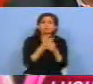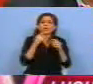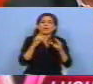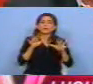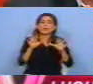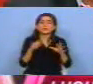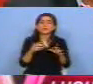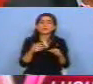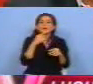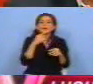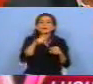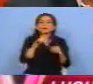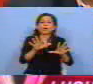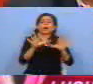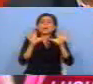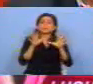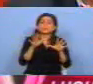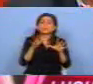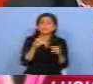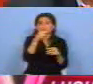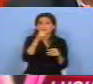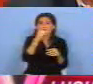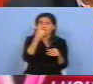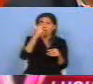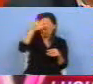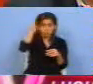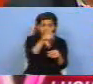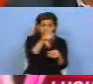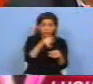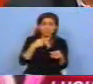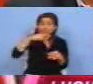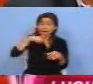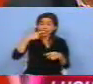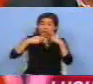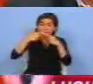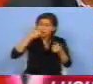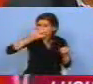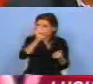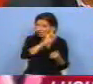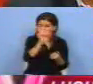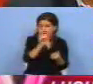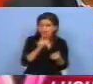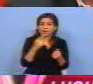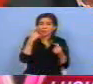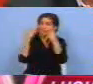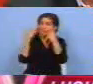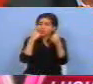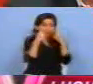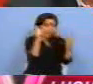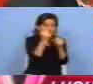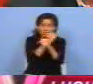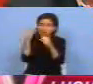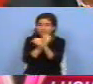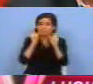en este caso en este punto es así nada de lo que se dice acá es mentira trabajamos mucho día a día para corroborar y reconfirmar cada una